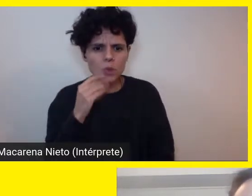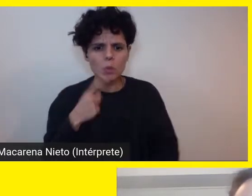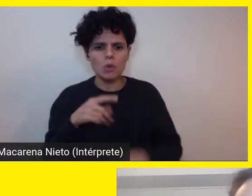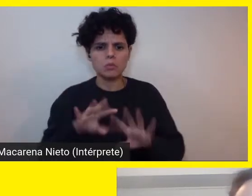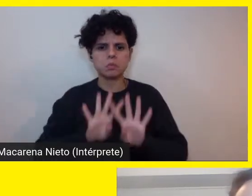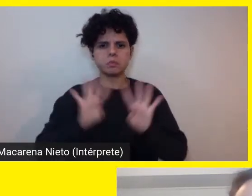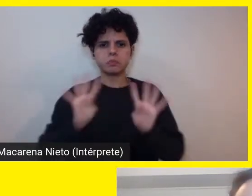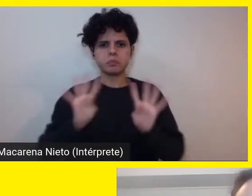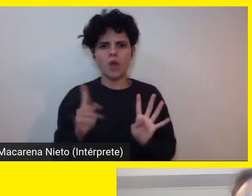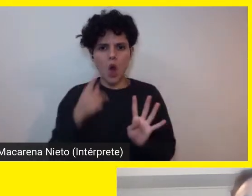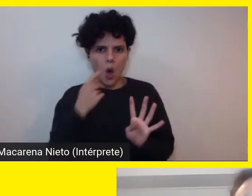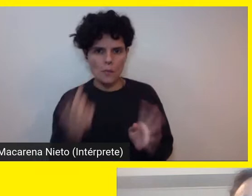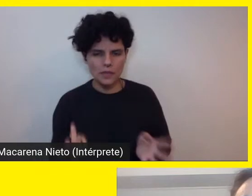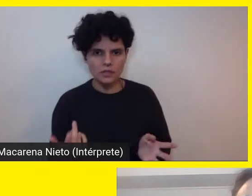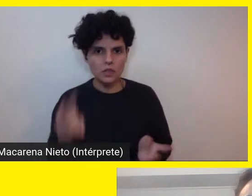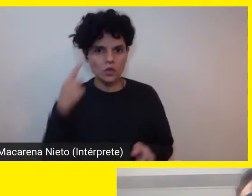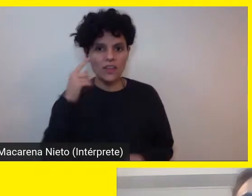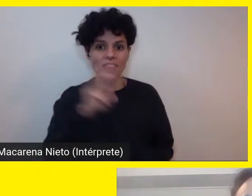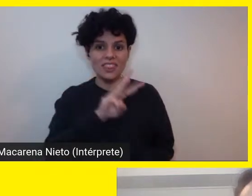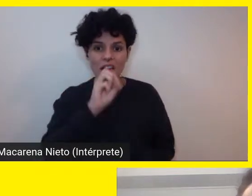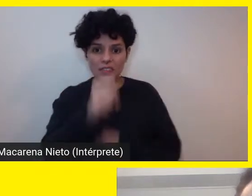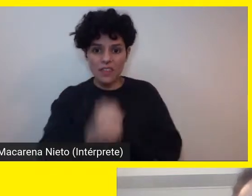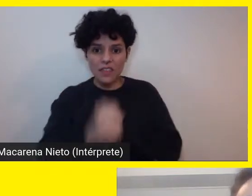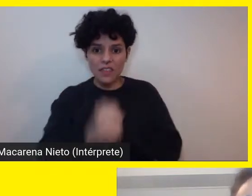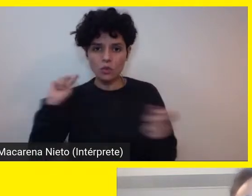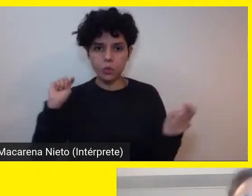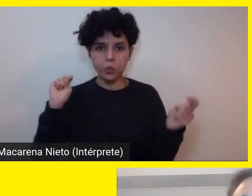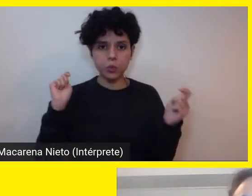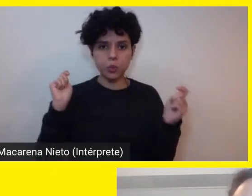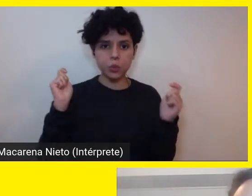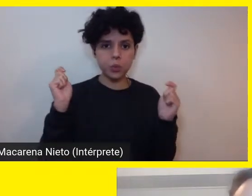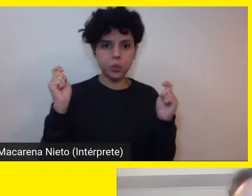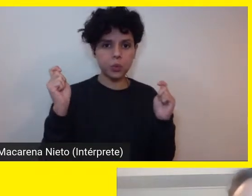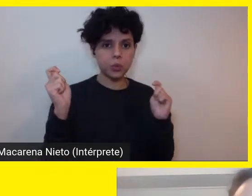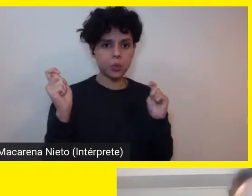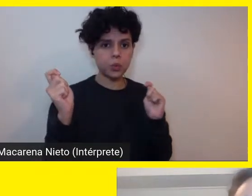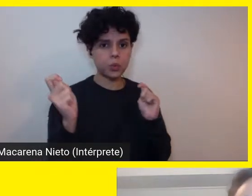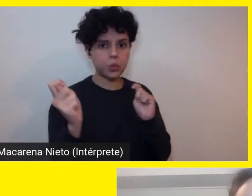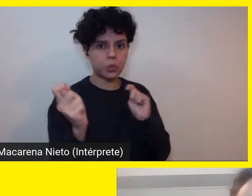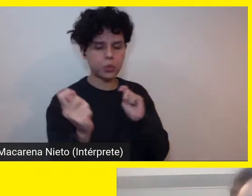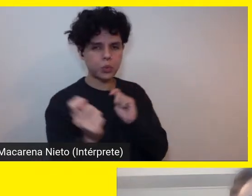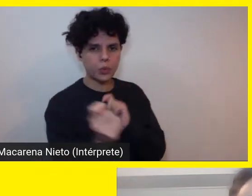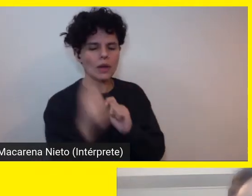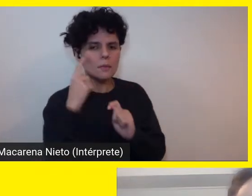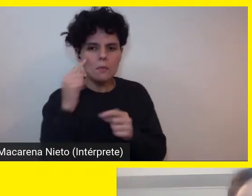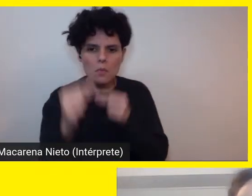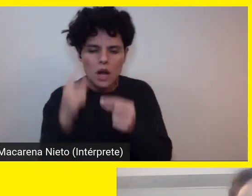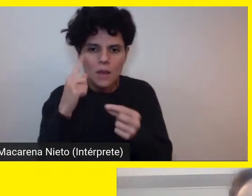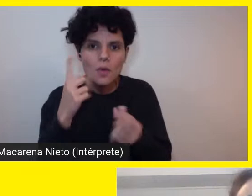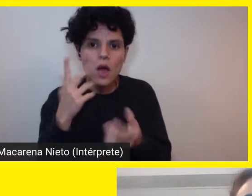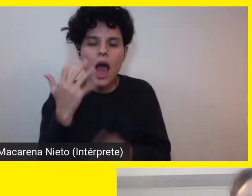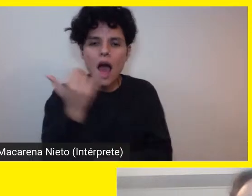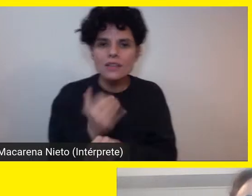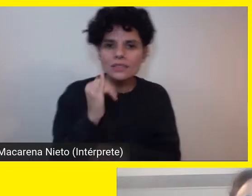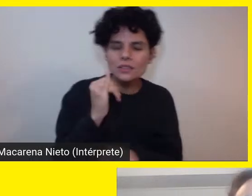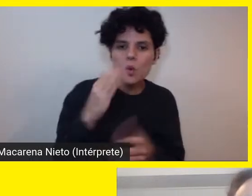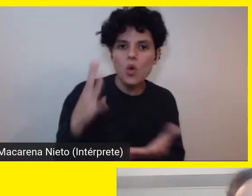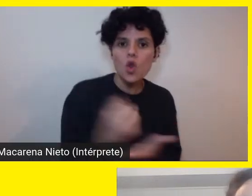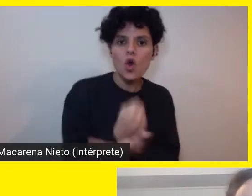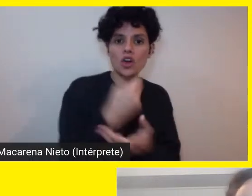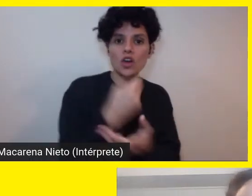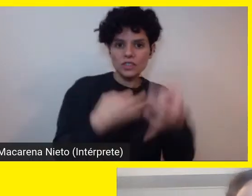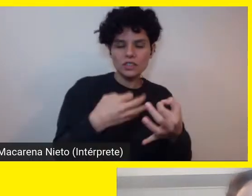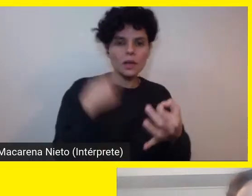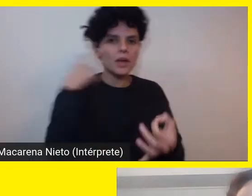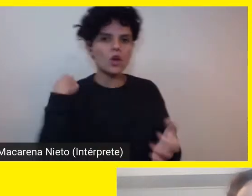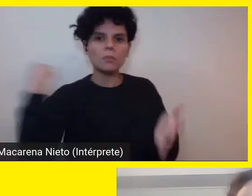30 años, donde, digamos, podríamos decir, empieza la justicia transicional y donde tenemos un logro dentro de esa justicia y está marcado por lo